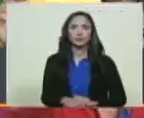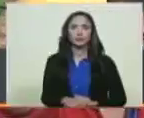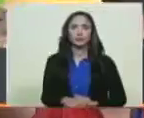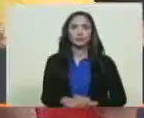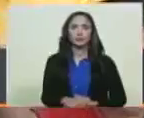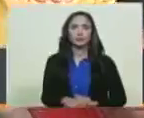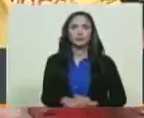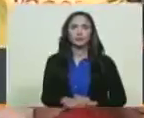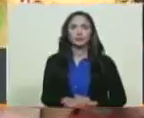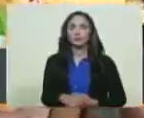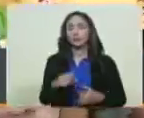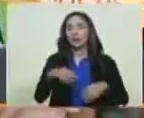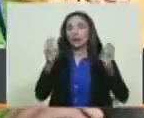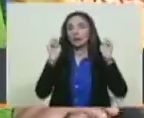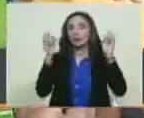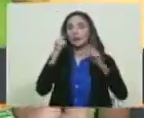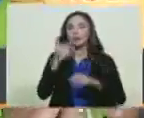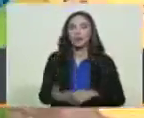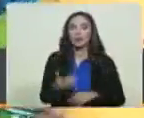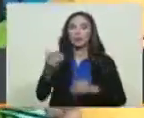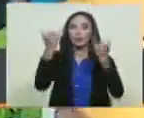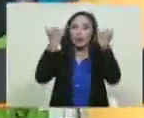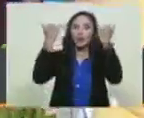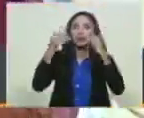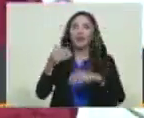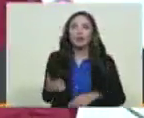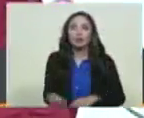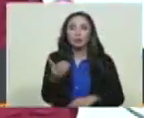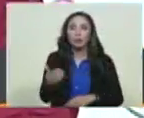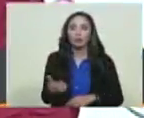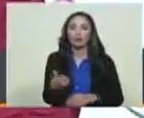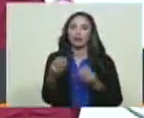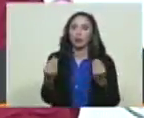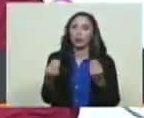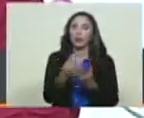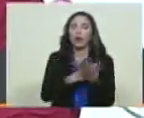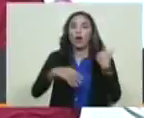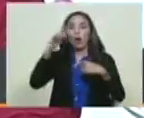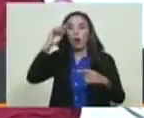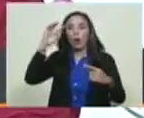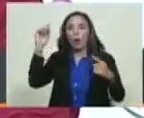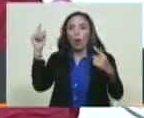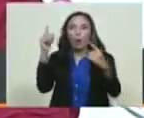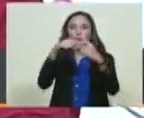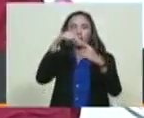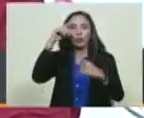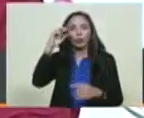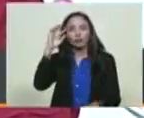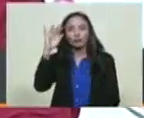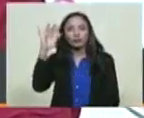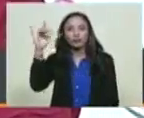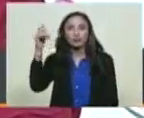y esto es un tema muy importante porque todos los sueños de ustedes